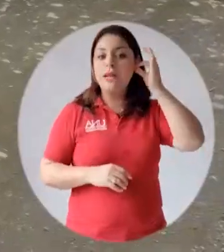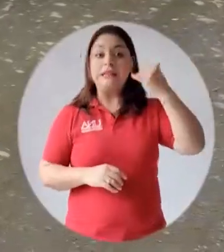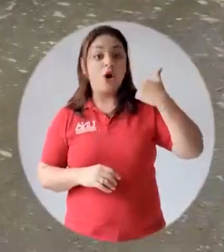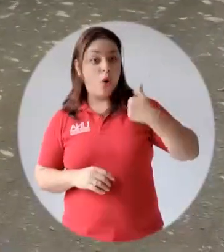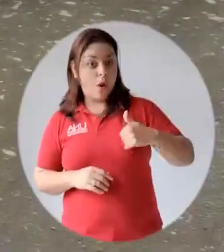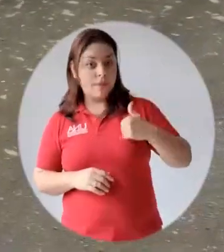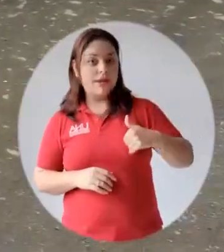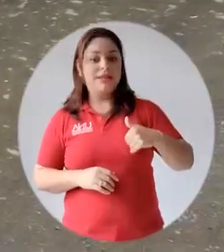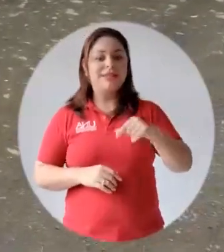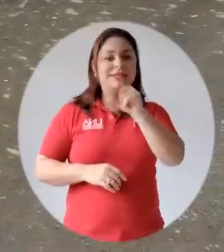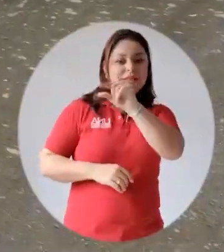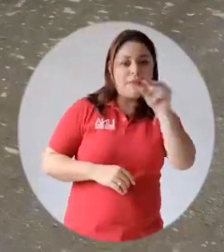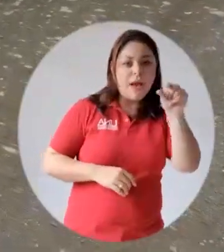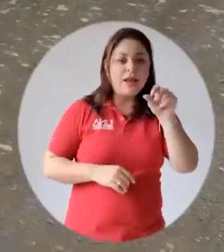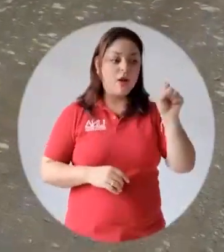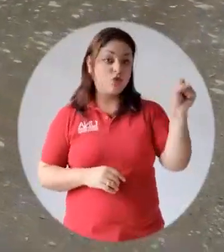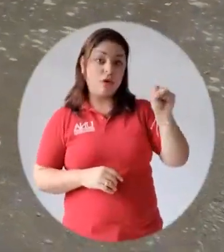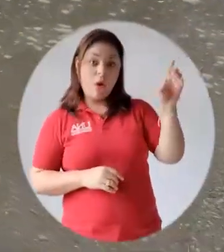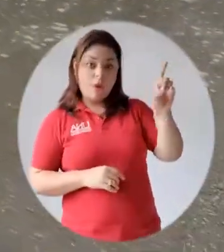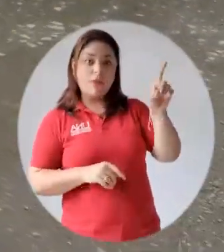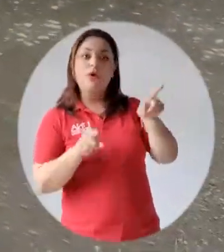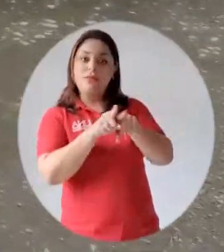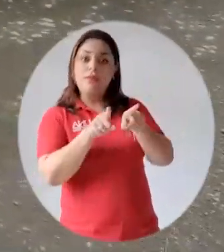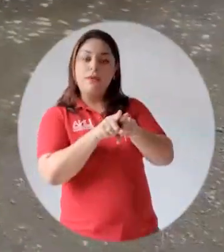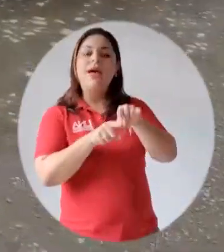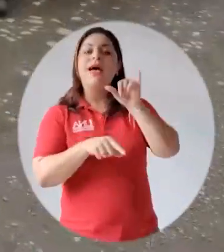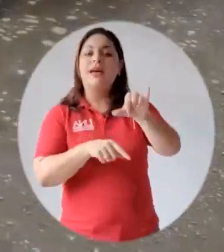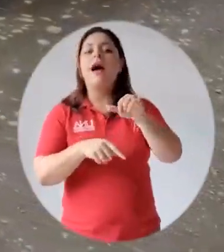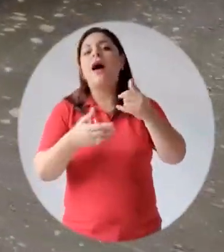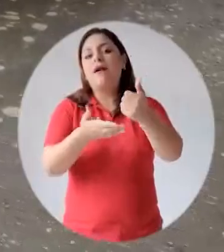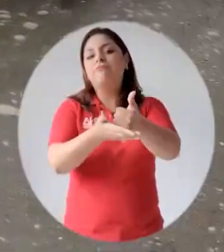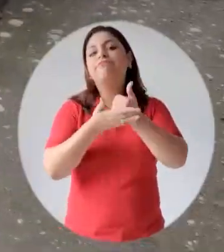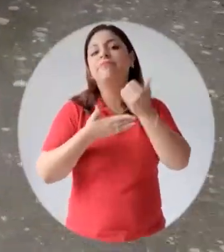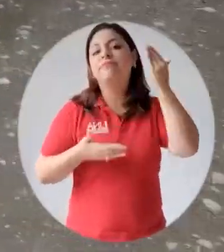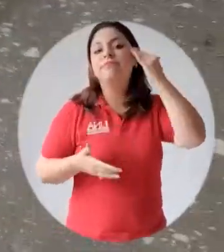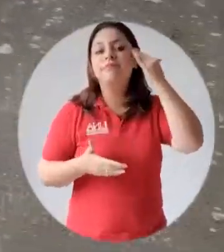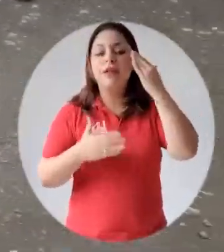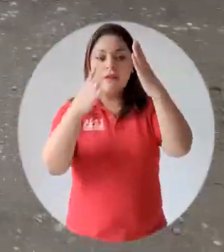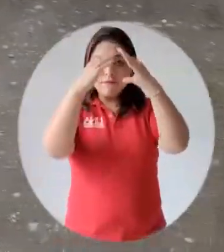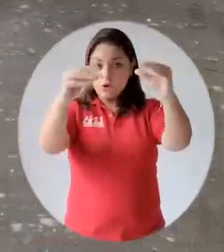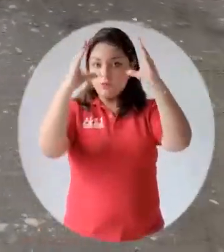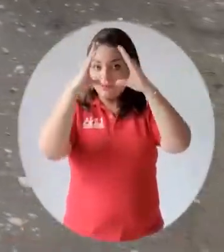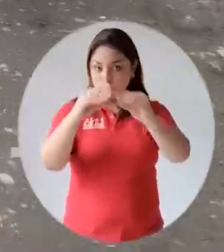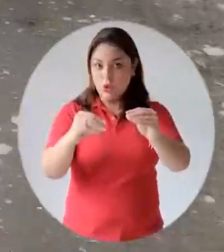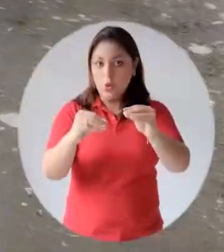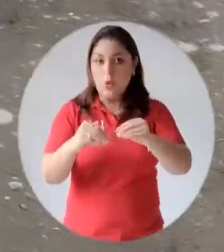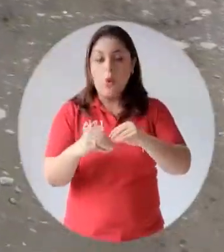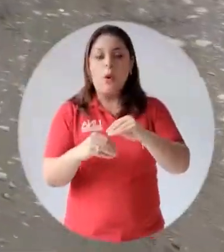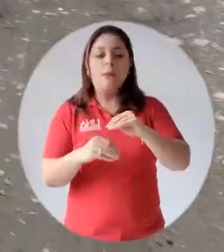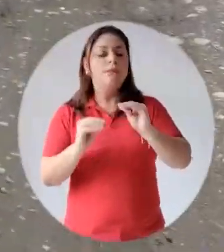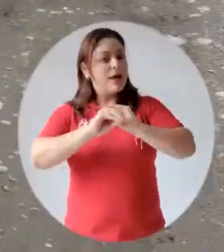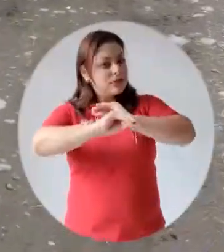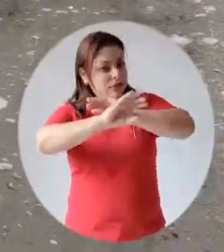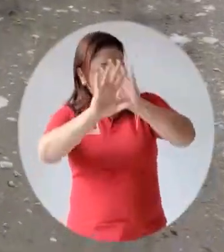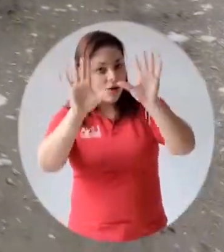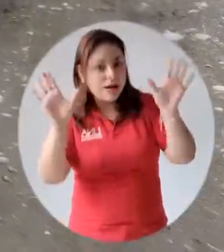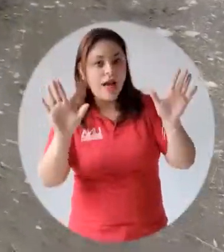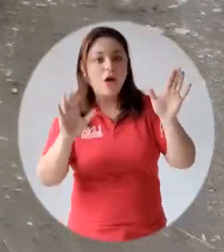entre semanas, y nos permite pues conocer esta información y de manera clara